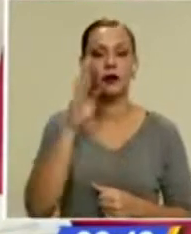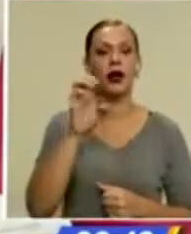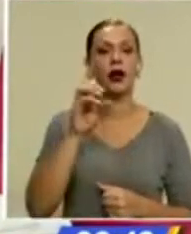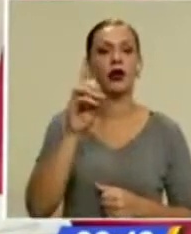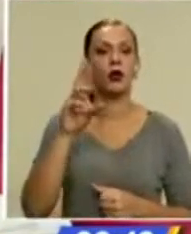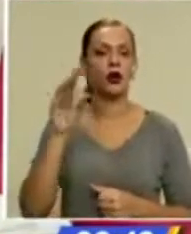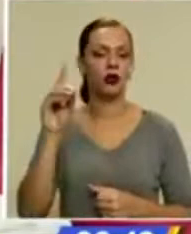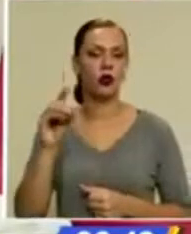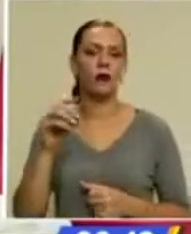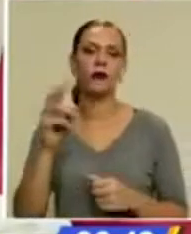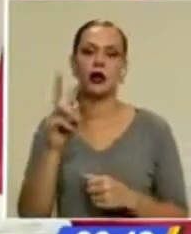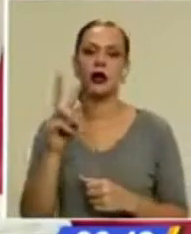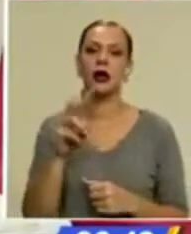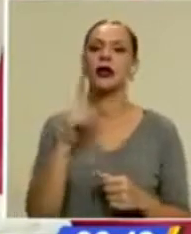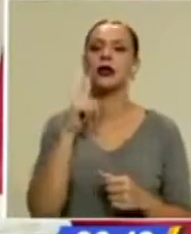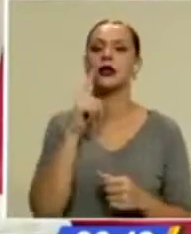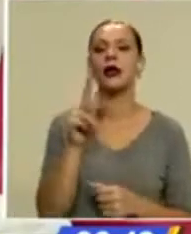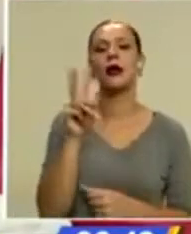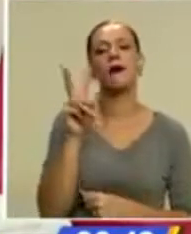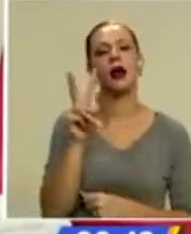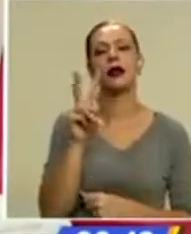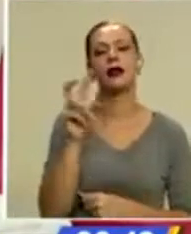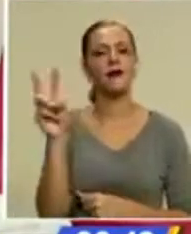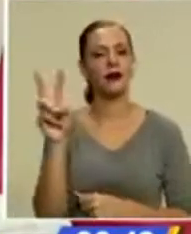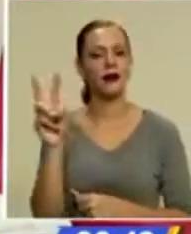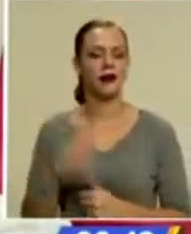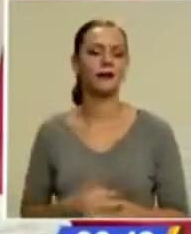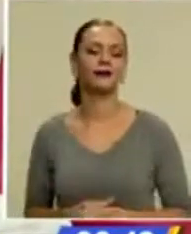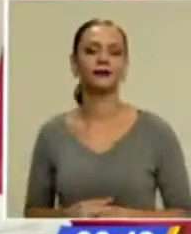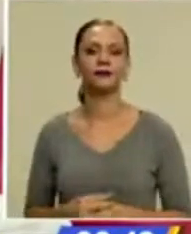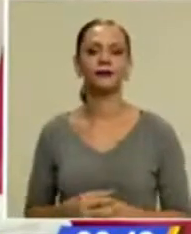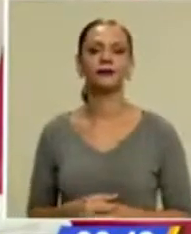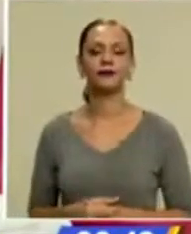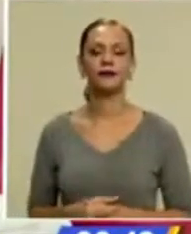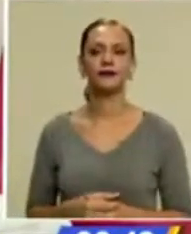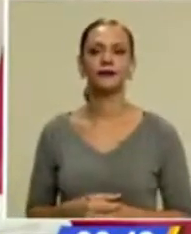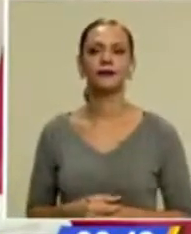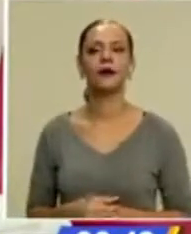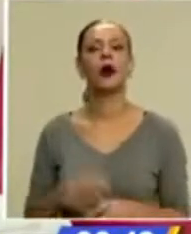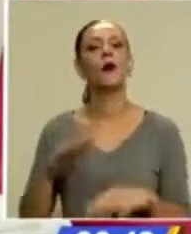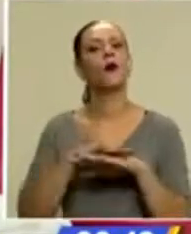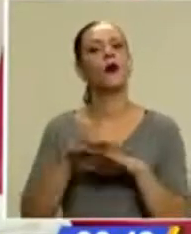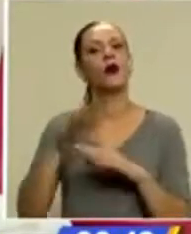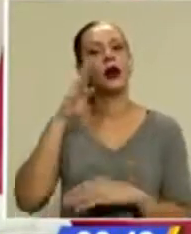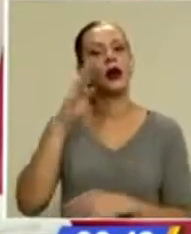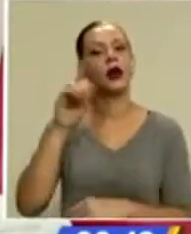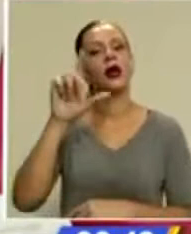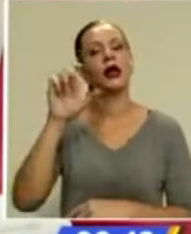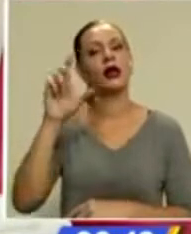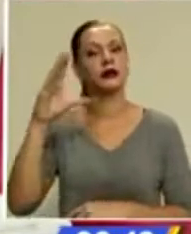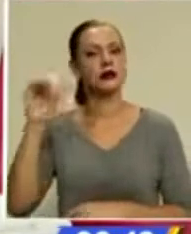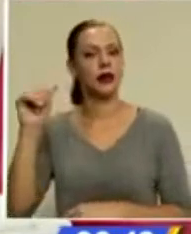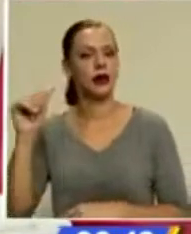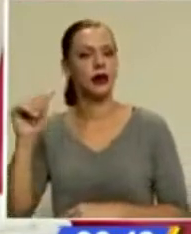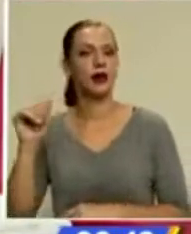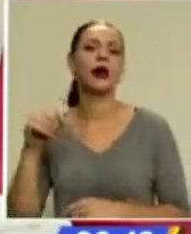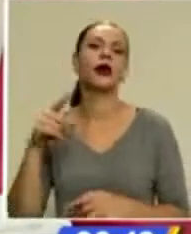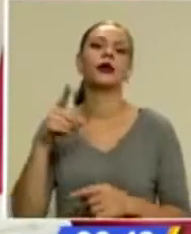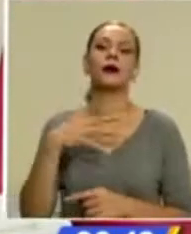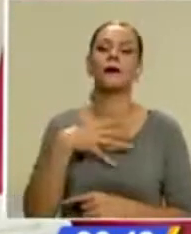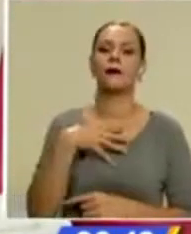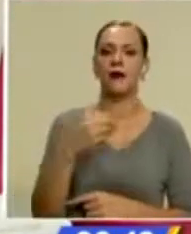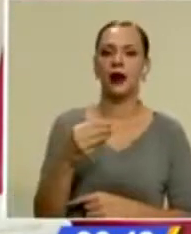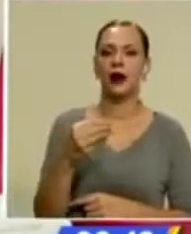Eduardo Villegas de Valentina Villegas. Por favor, saludar a Aleska de